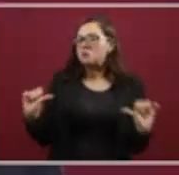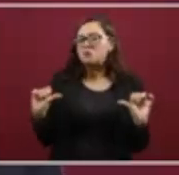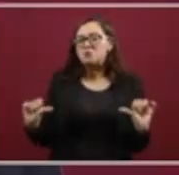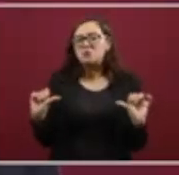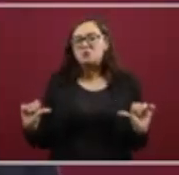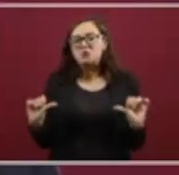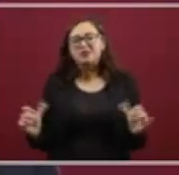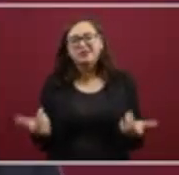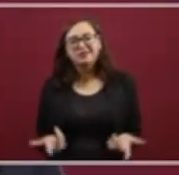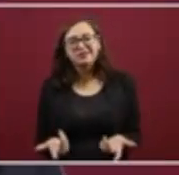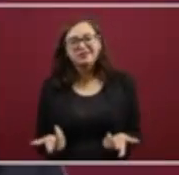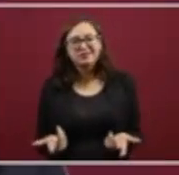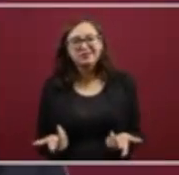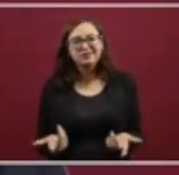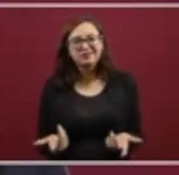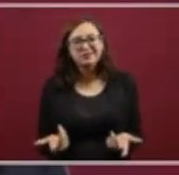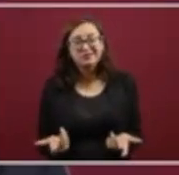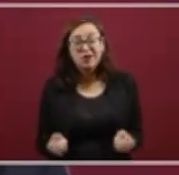O